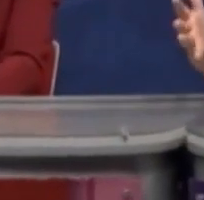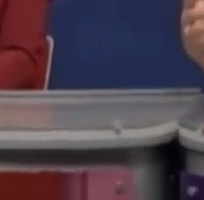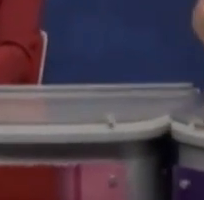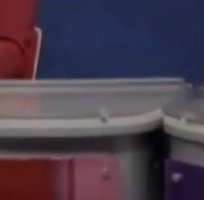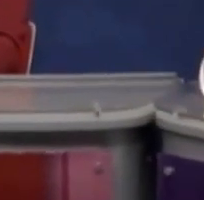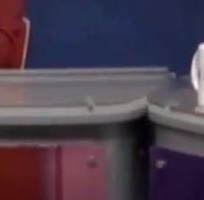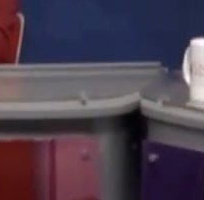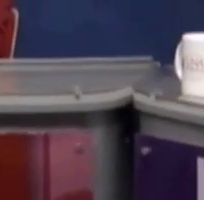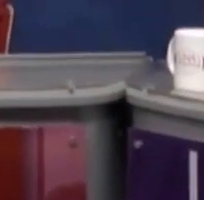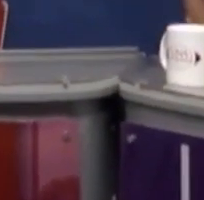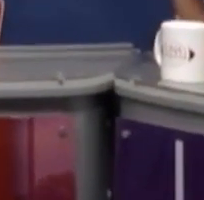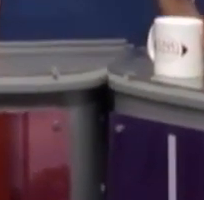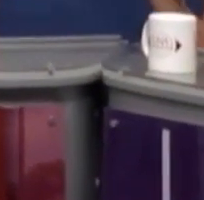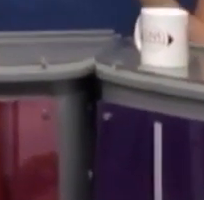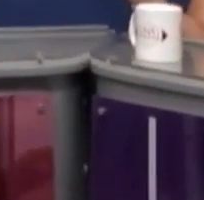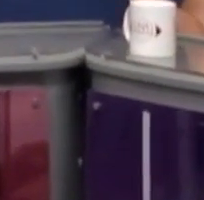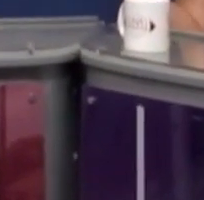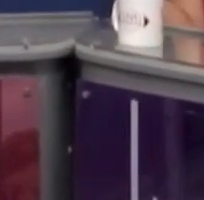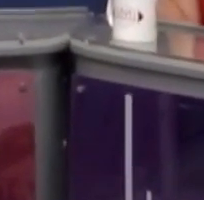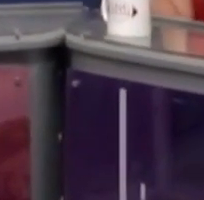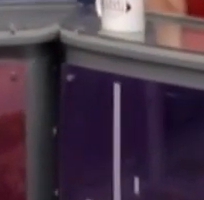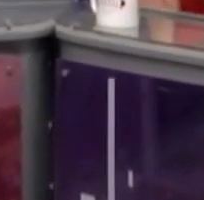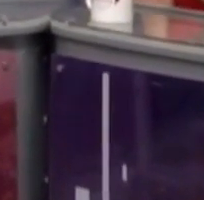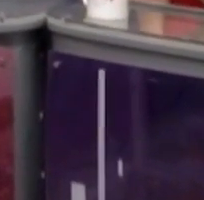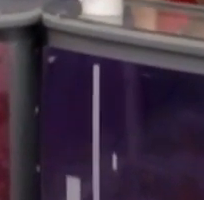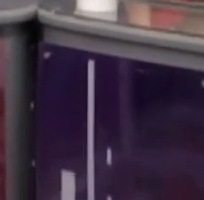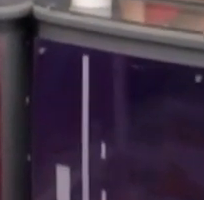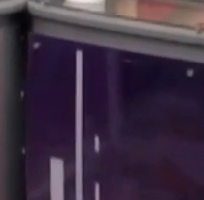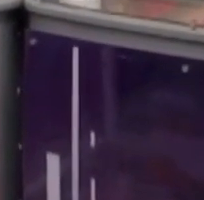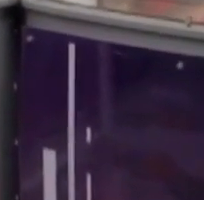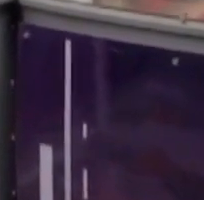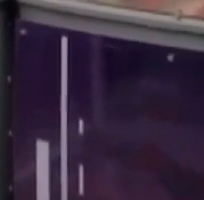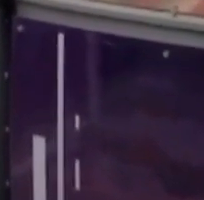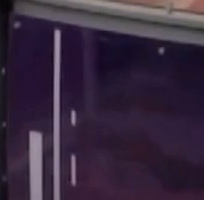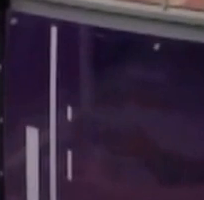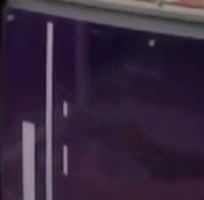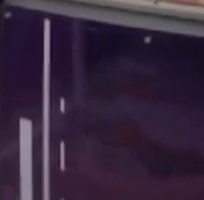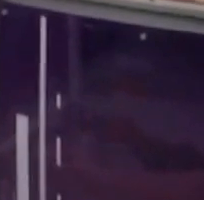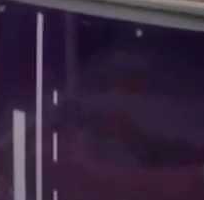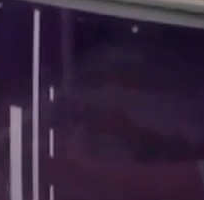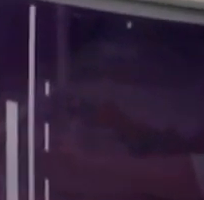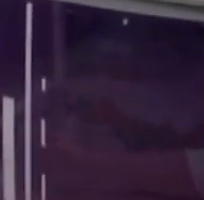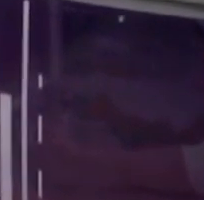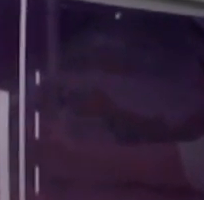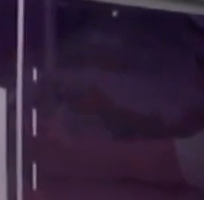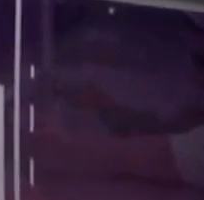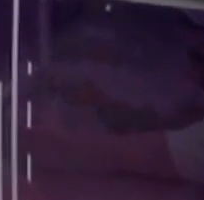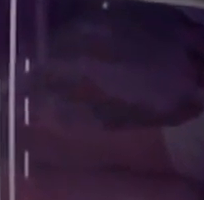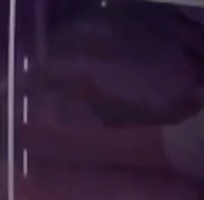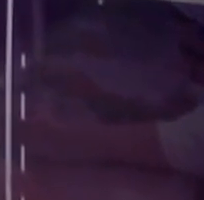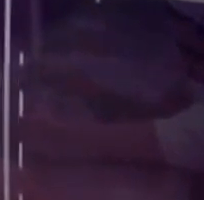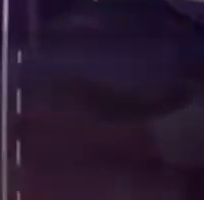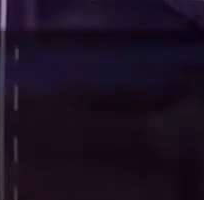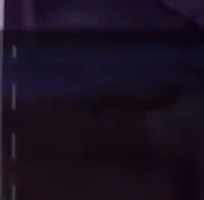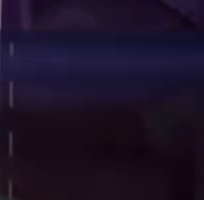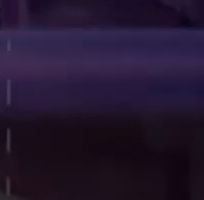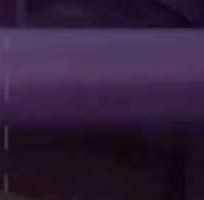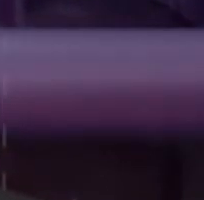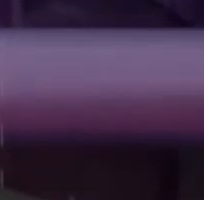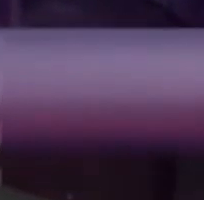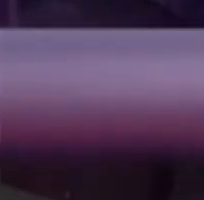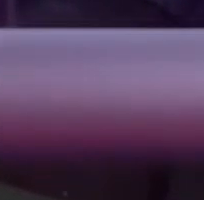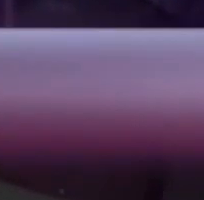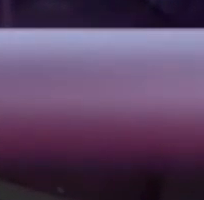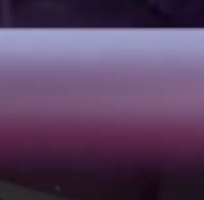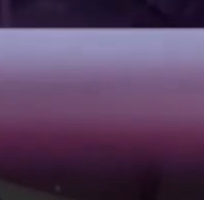queremos, pero eso va más allá de la enfermedad, implica un estado de bienestar integral que tiene que ver con todo lo